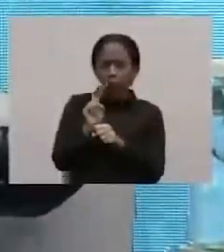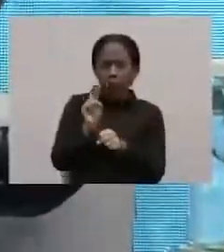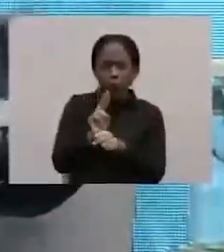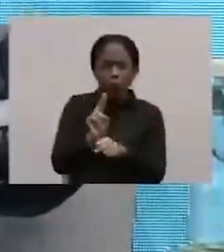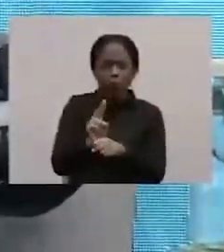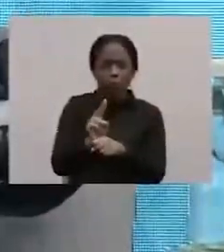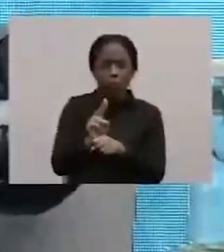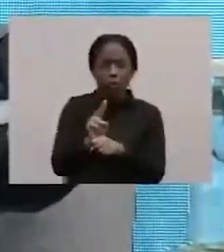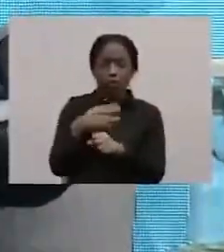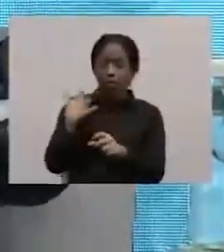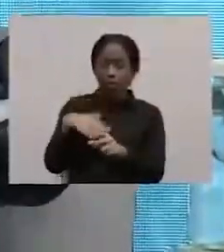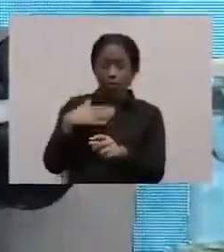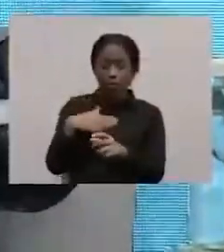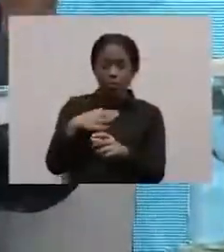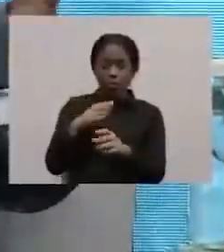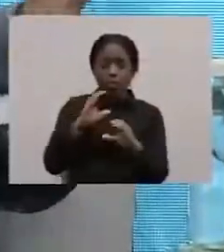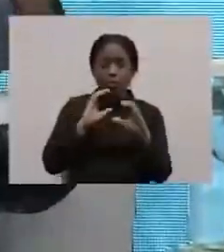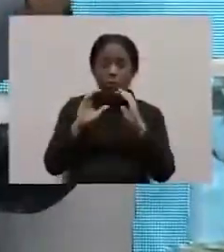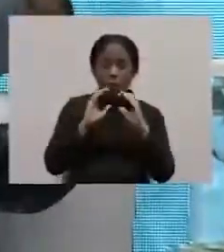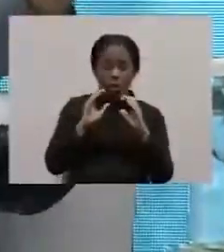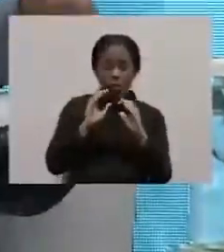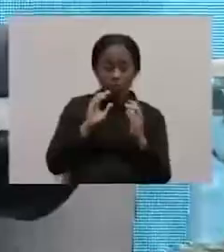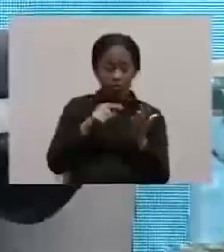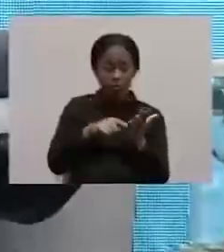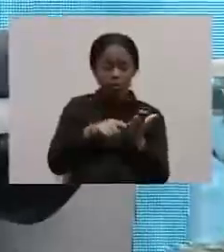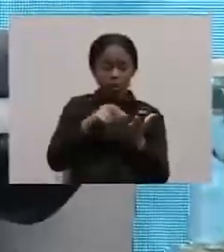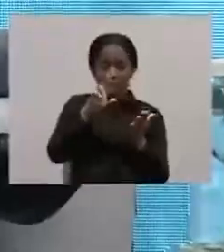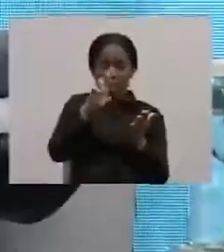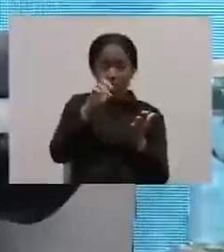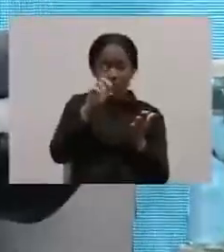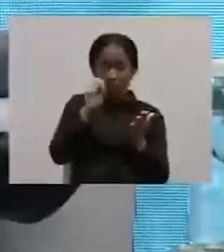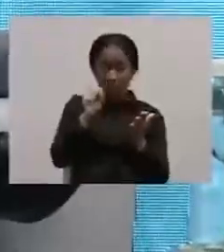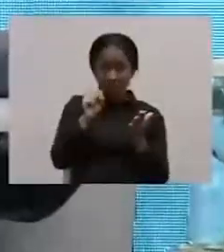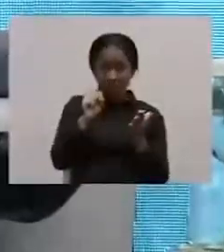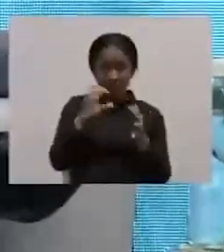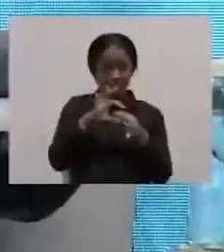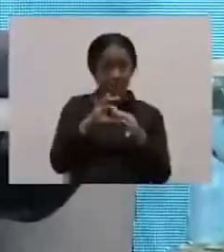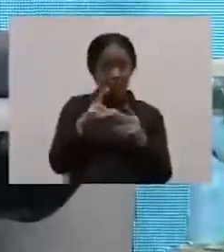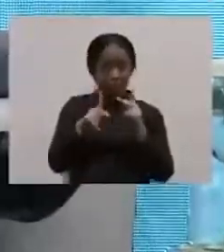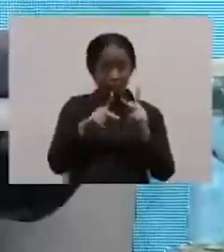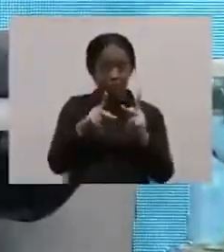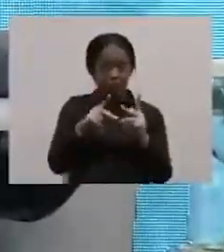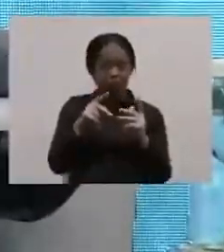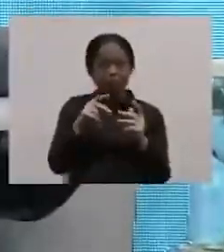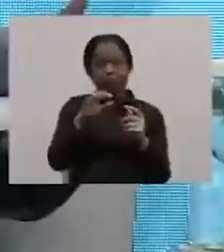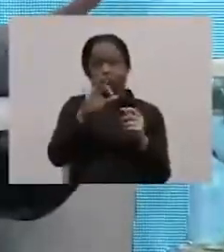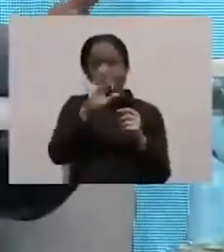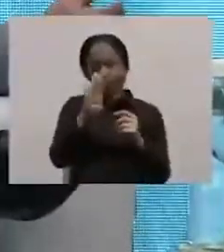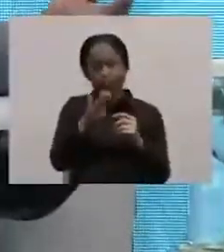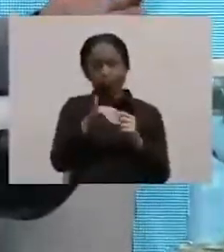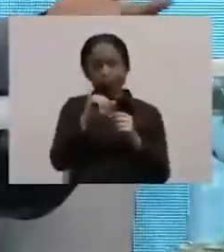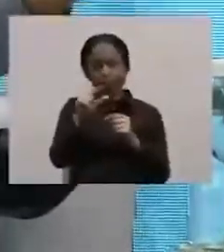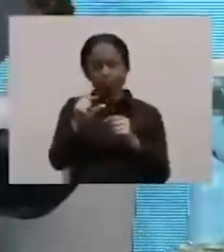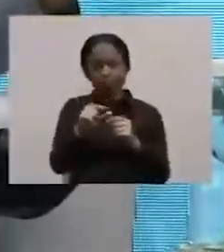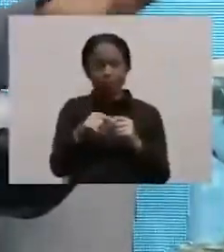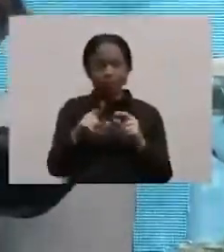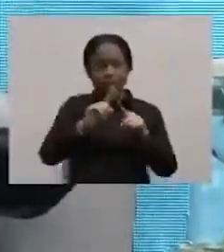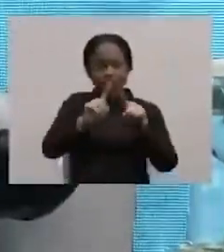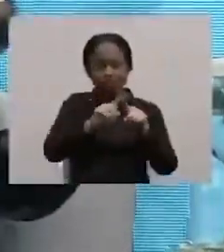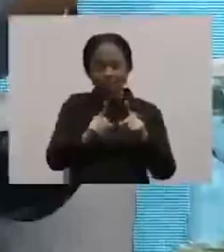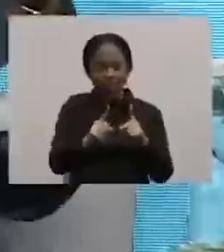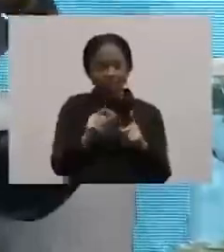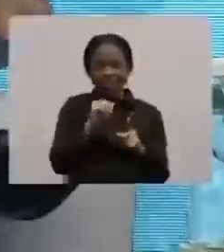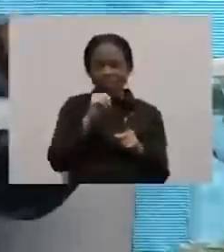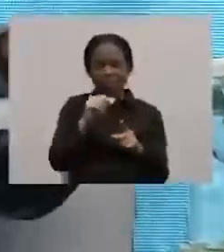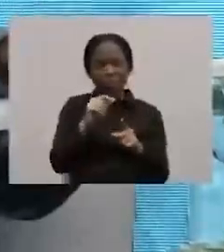maravilloso de la tecnología que le dicen redes sociales. Le estamos dando un mal uso. Como cuando, como el asesino que usa el cuchillo para matar, cuando